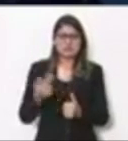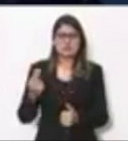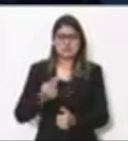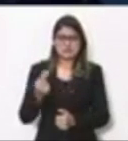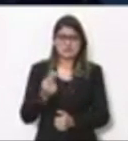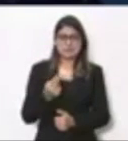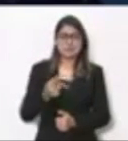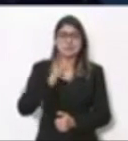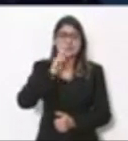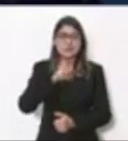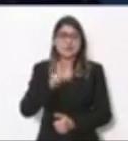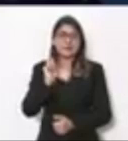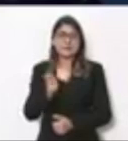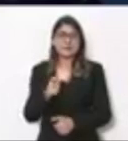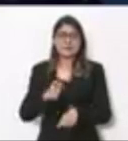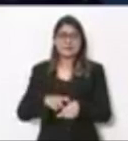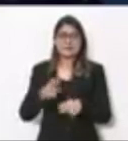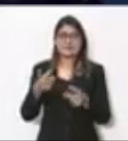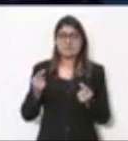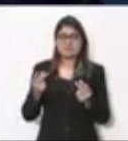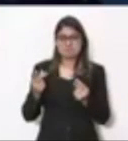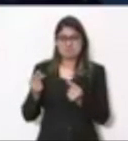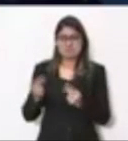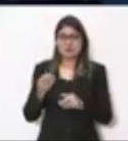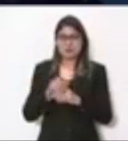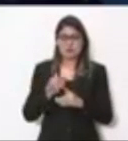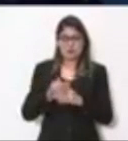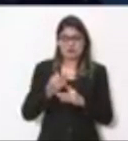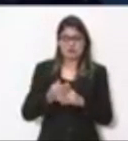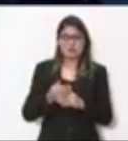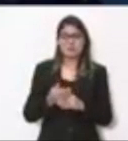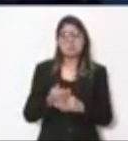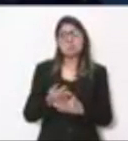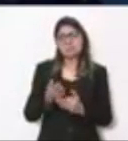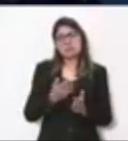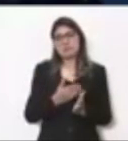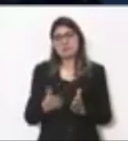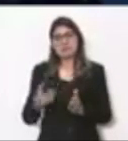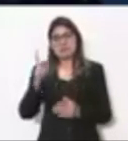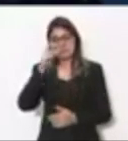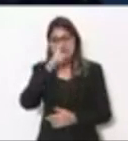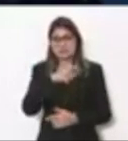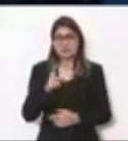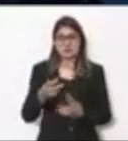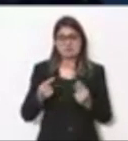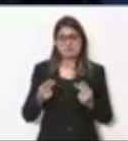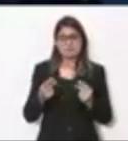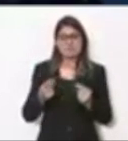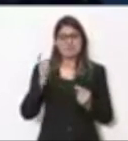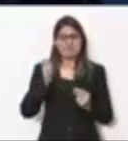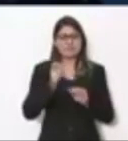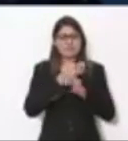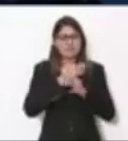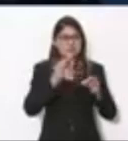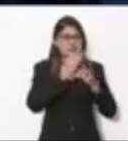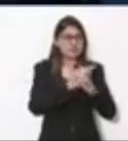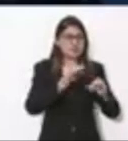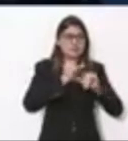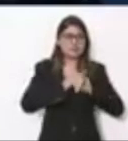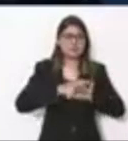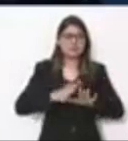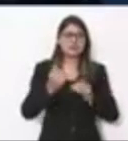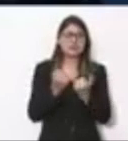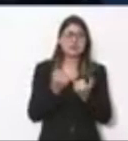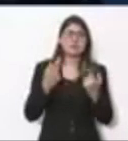maximiza en tiempos como los que estamos viviendo actualmente este esfuerzo de mantener informada, de